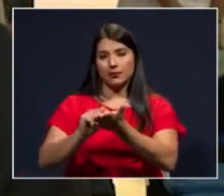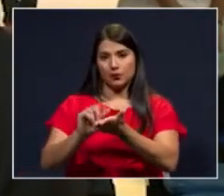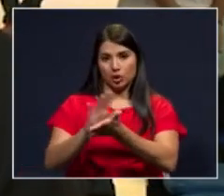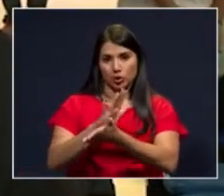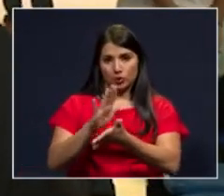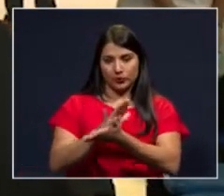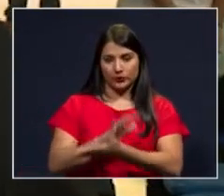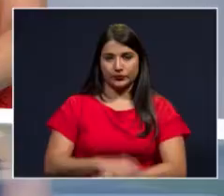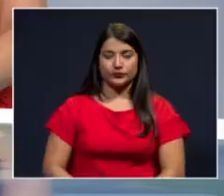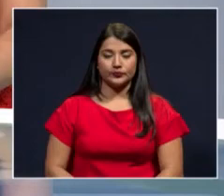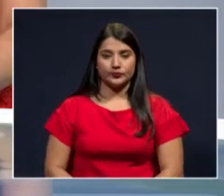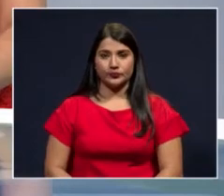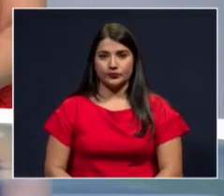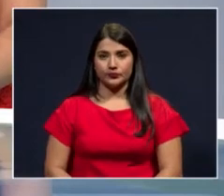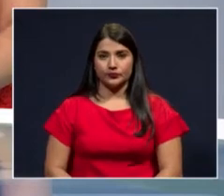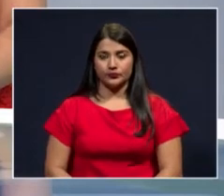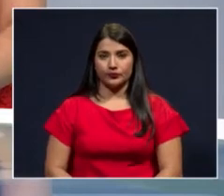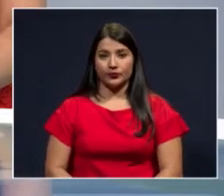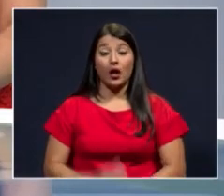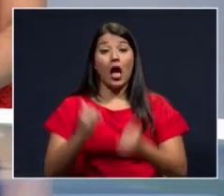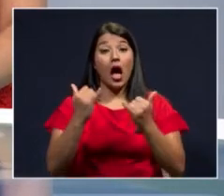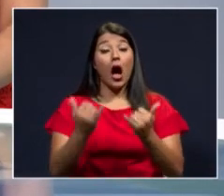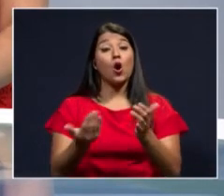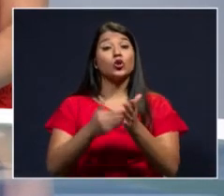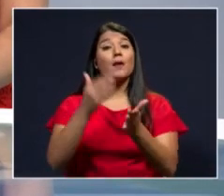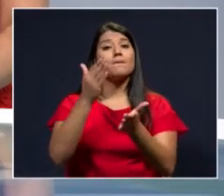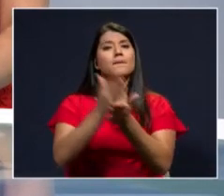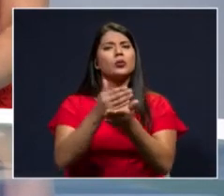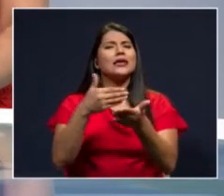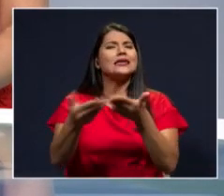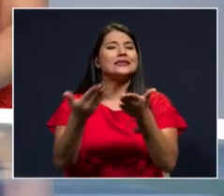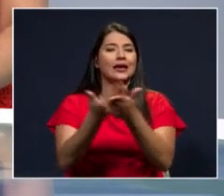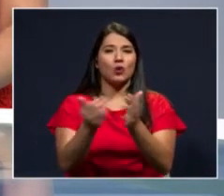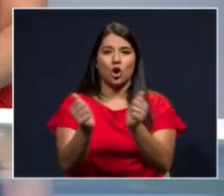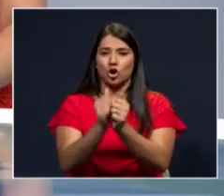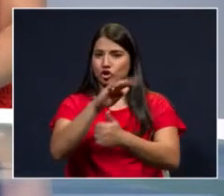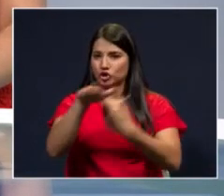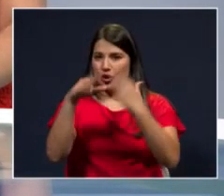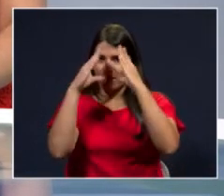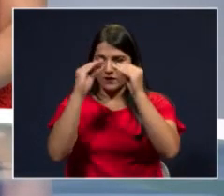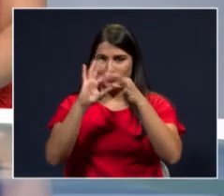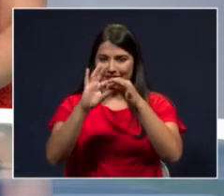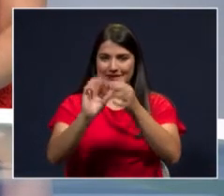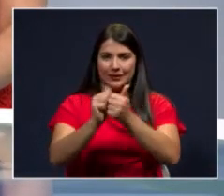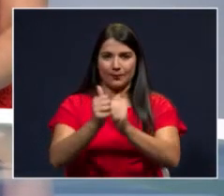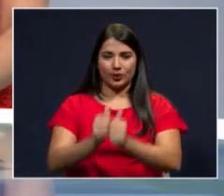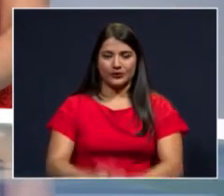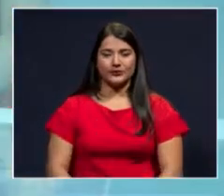Vamos a hacer una nueva pausa, enseguida regresamos con toda la información deportiva.